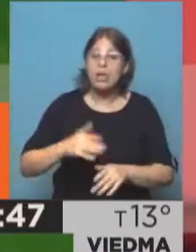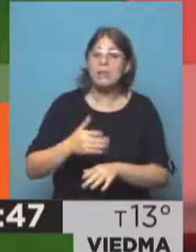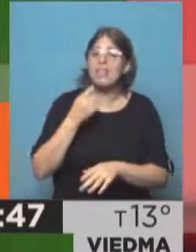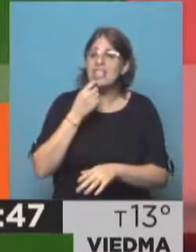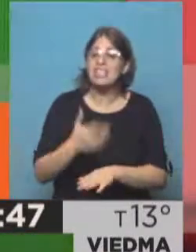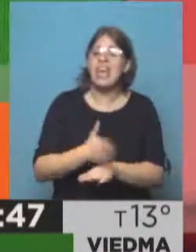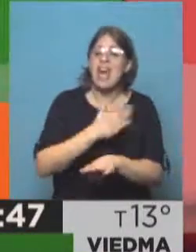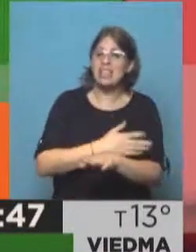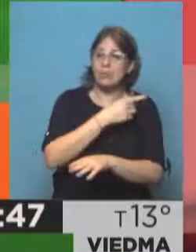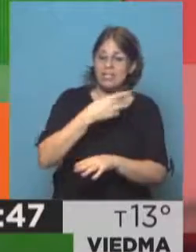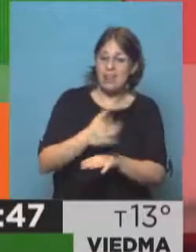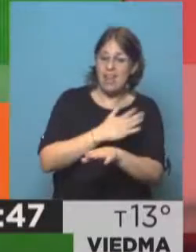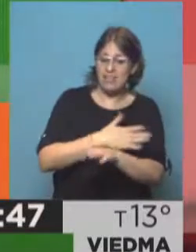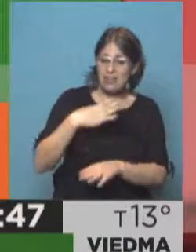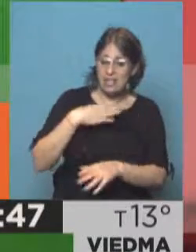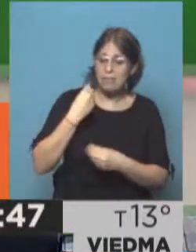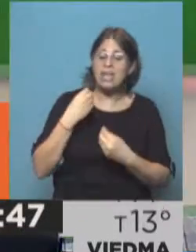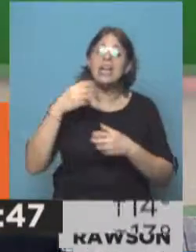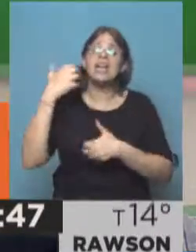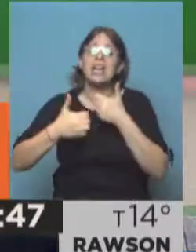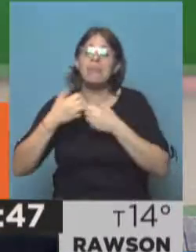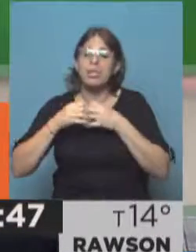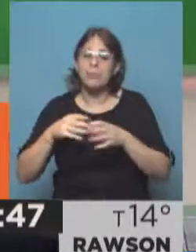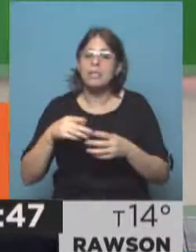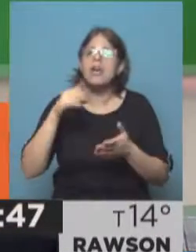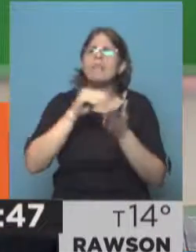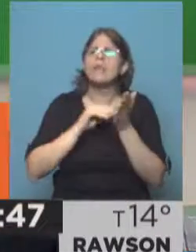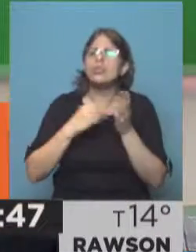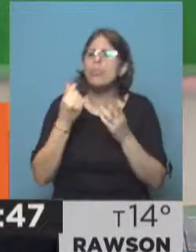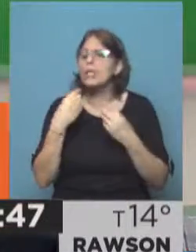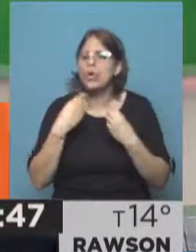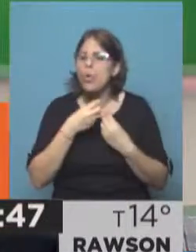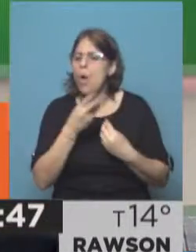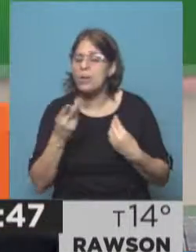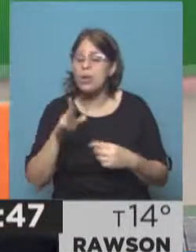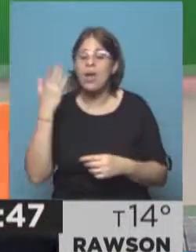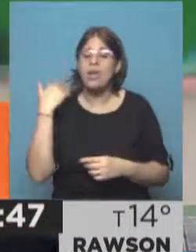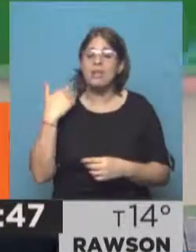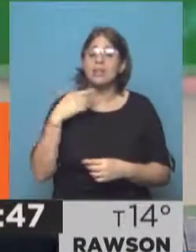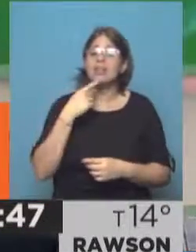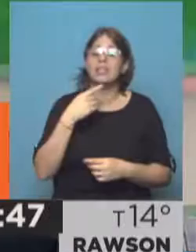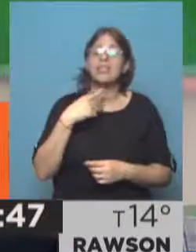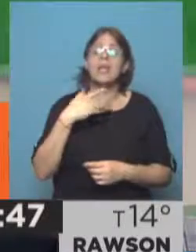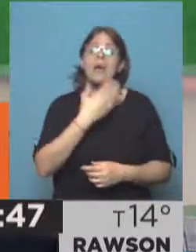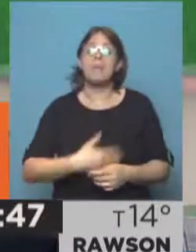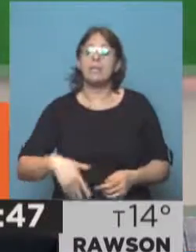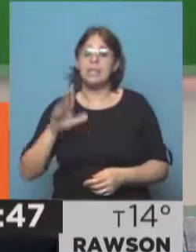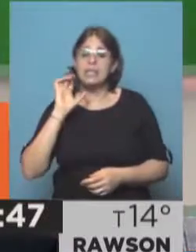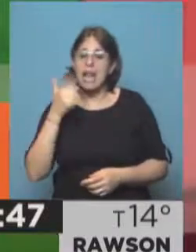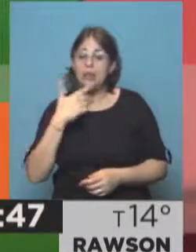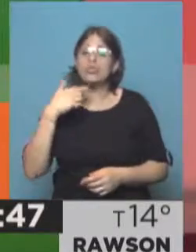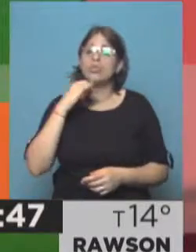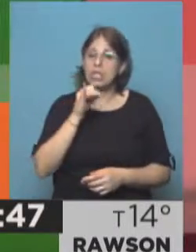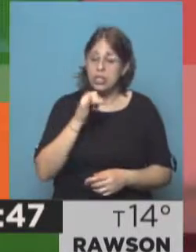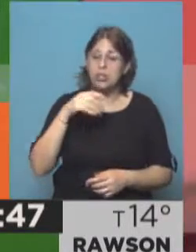qué presupuesto se iba a contar. Sí, pero Lanús fue garante, lo dijo el presidente de Lanús, lo dijo aquí mismo. Sí, está y hoy está arrepentido, está ¿cierto?